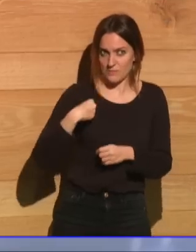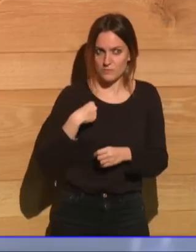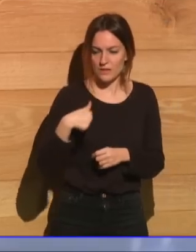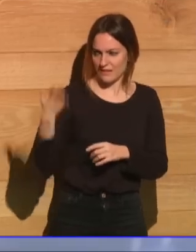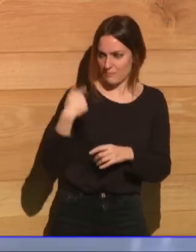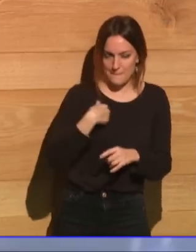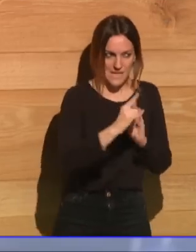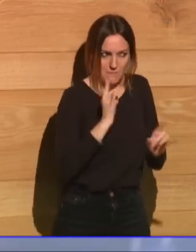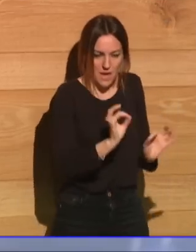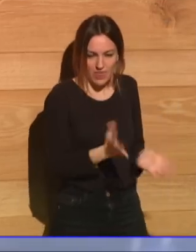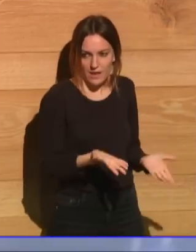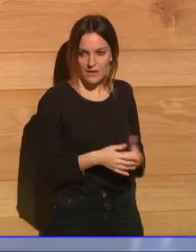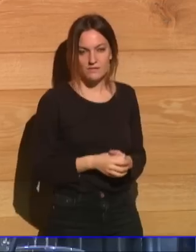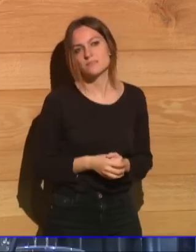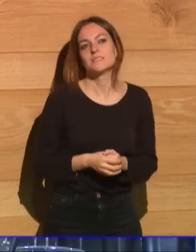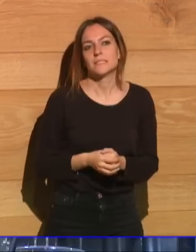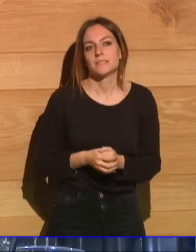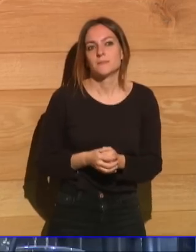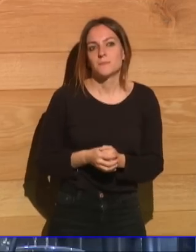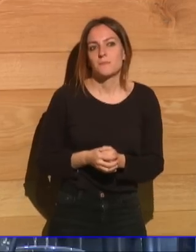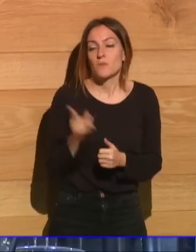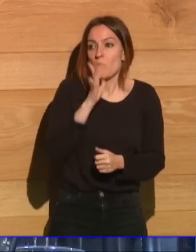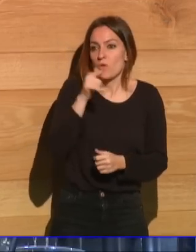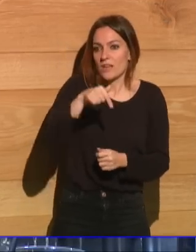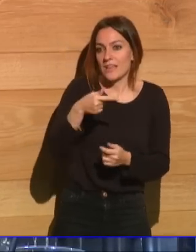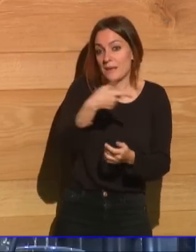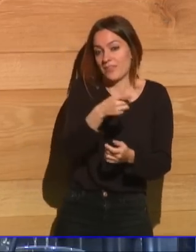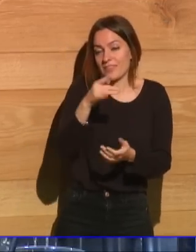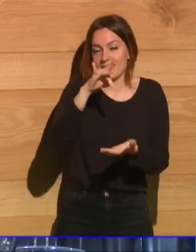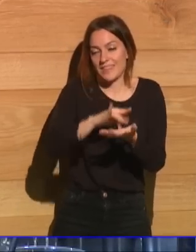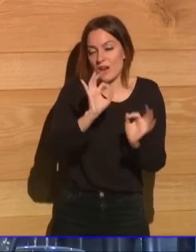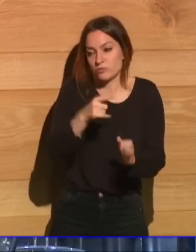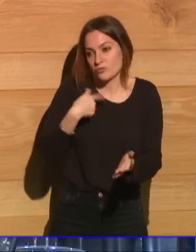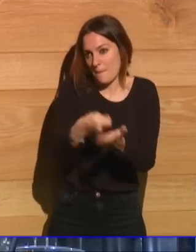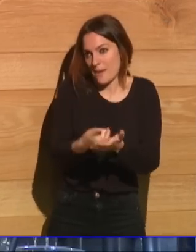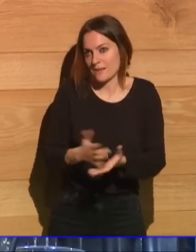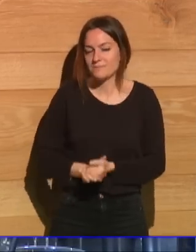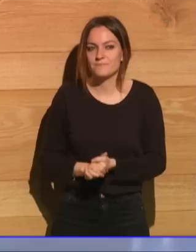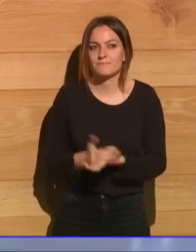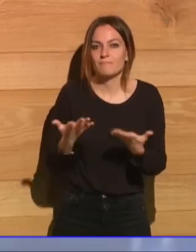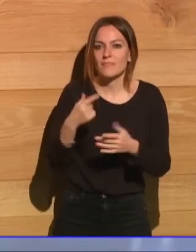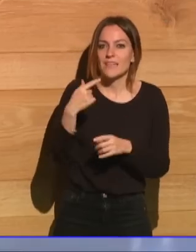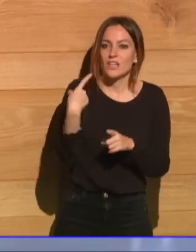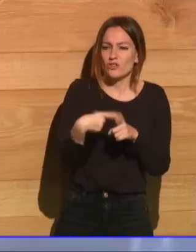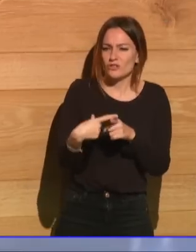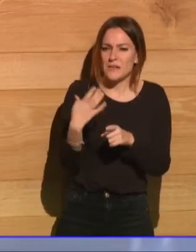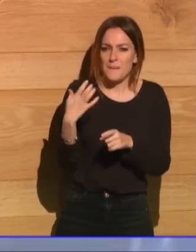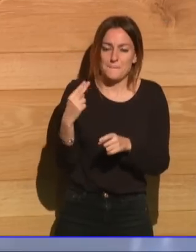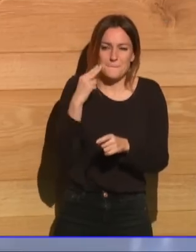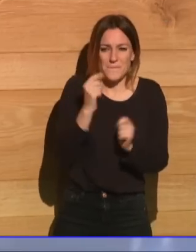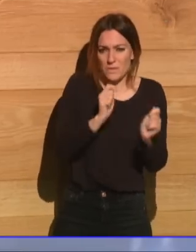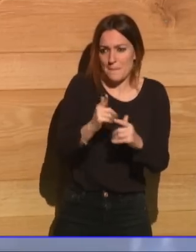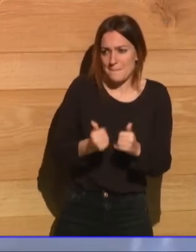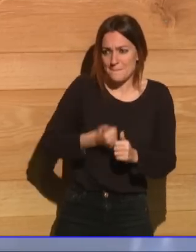a mí, cabrones. lo más aterrador, no, porque ese día era cobrando, Javi, lo más aterrador que les contó su padre jamás